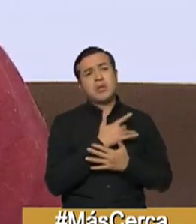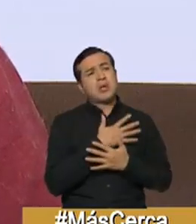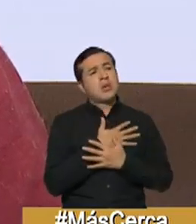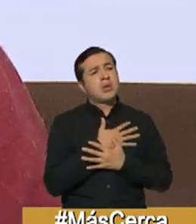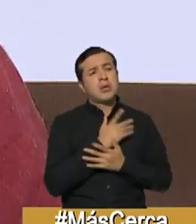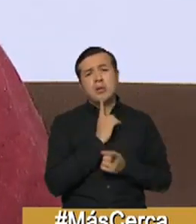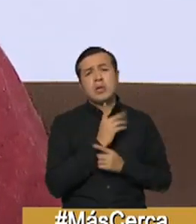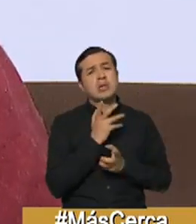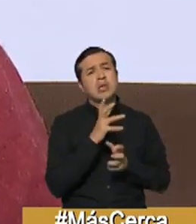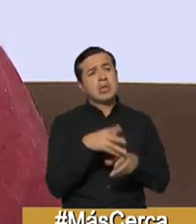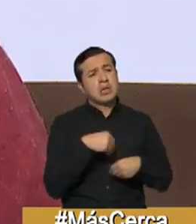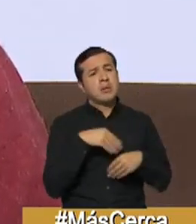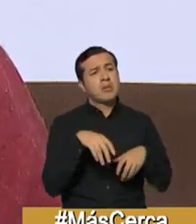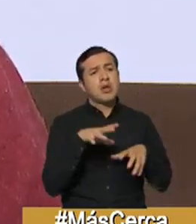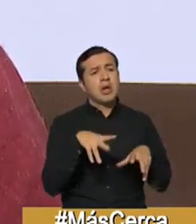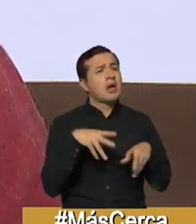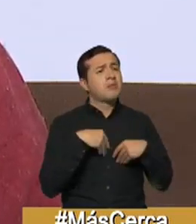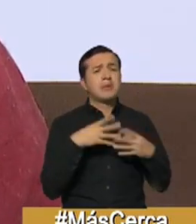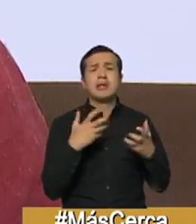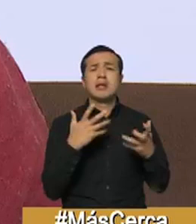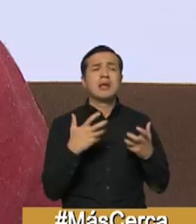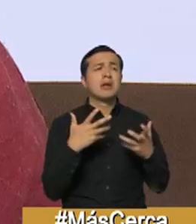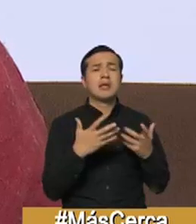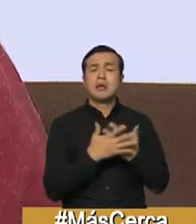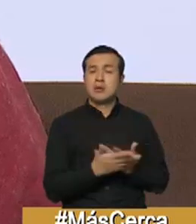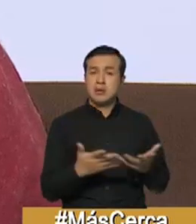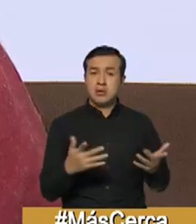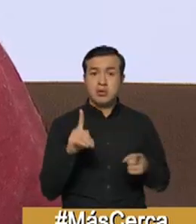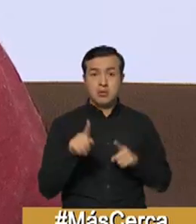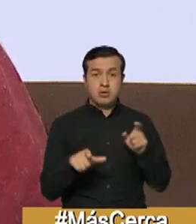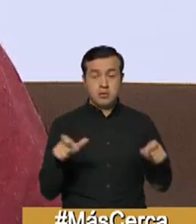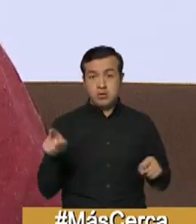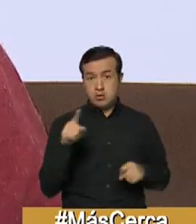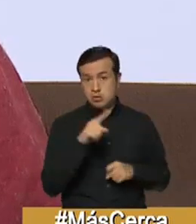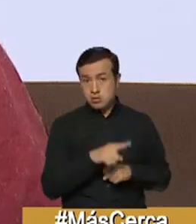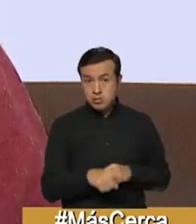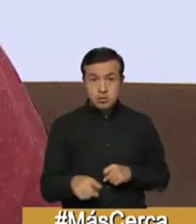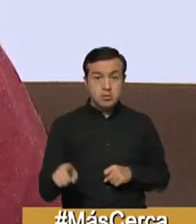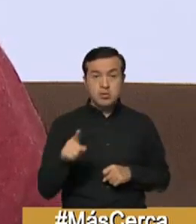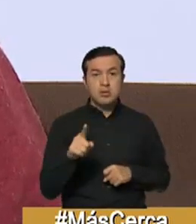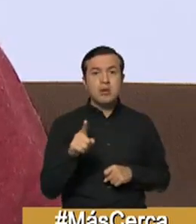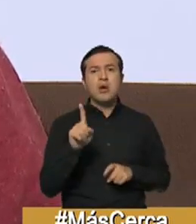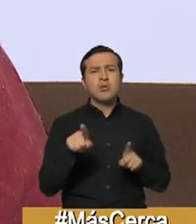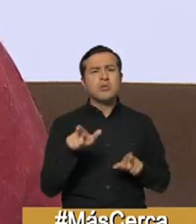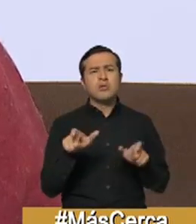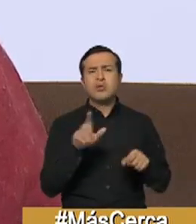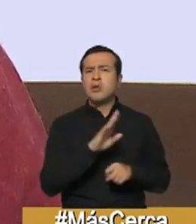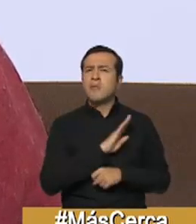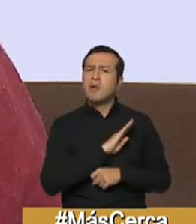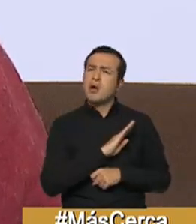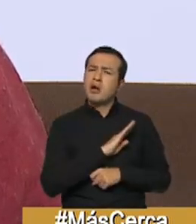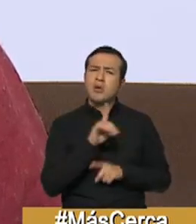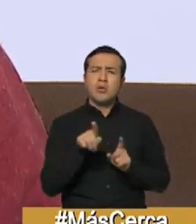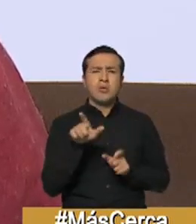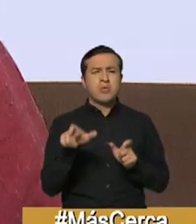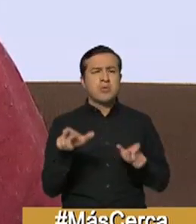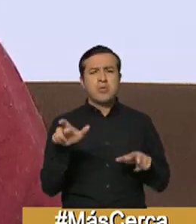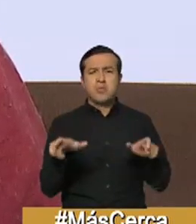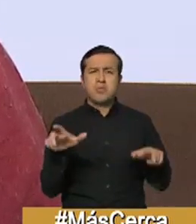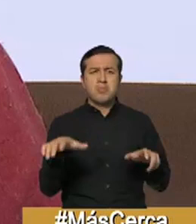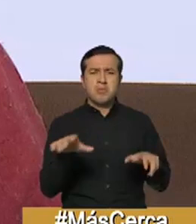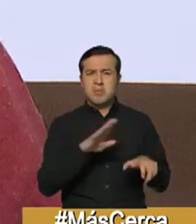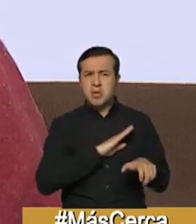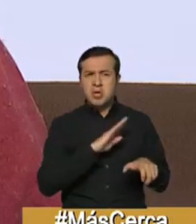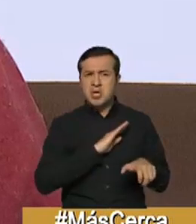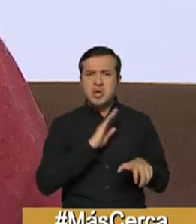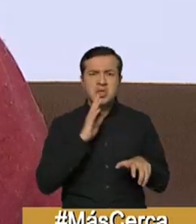piensan en adoptar, o otras personas que ya van en cambio que a la maldad porque tienen tal vez sus perros